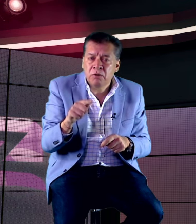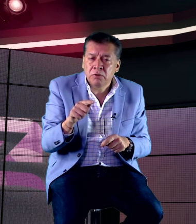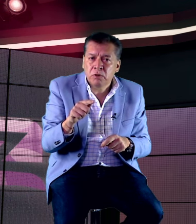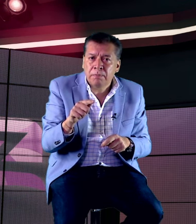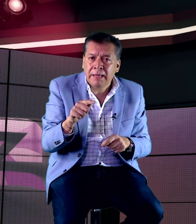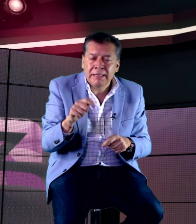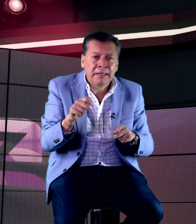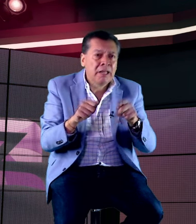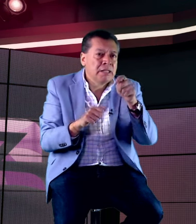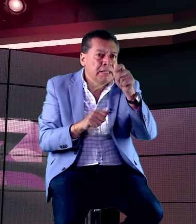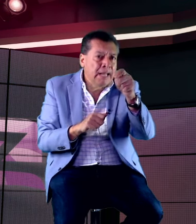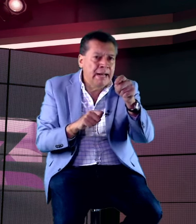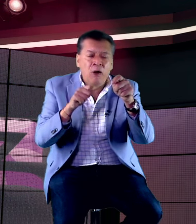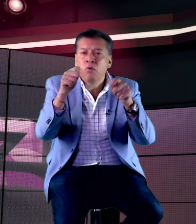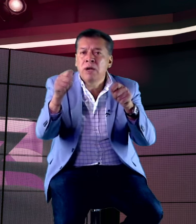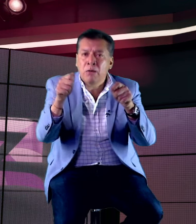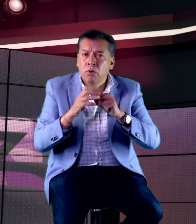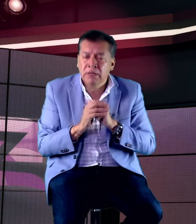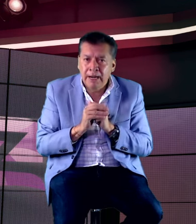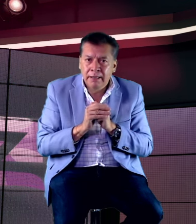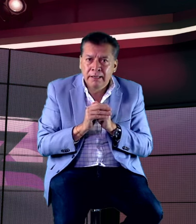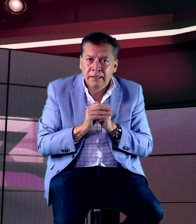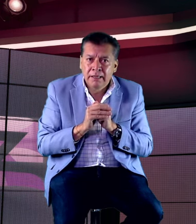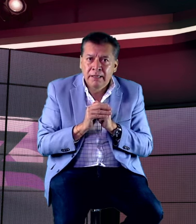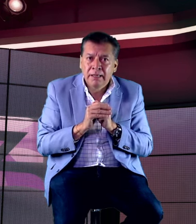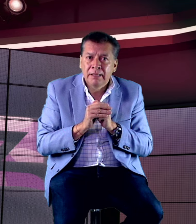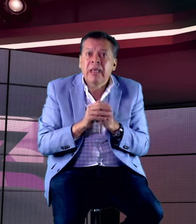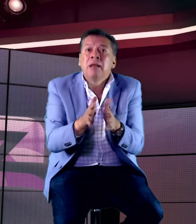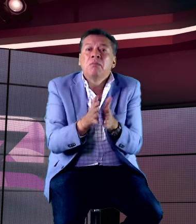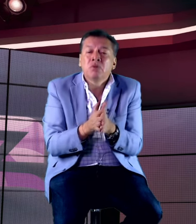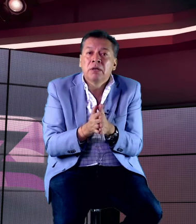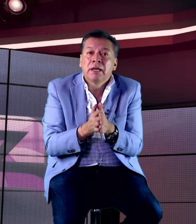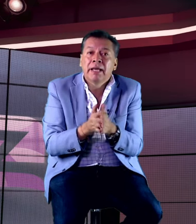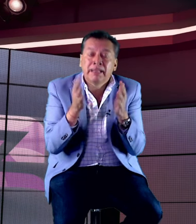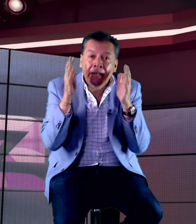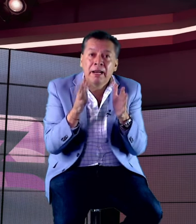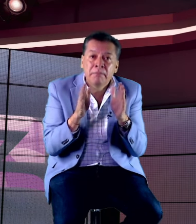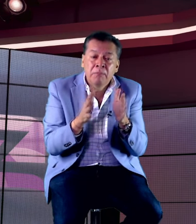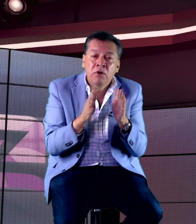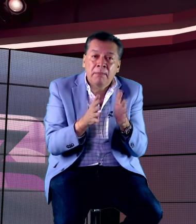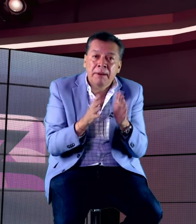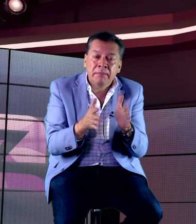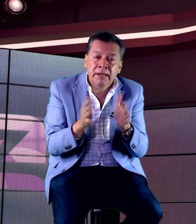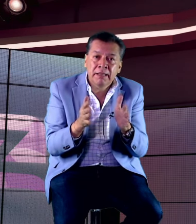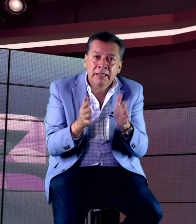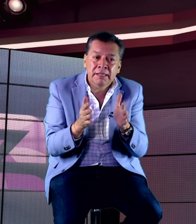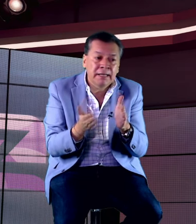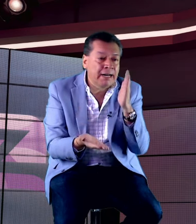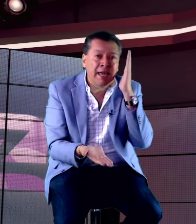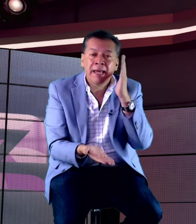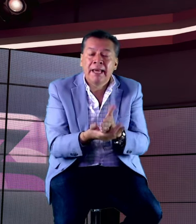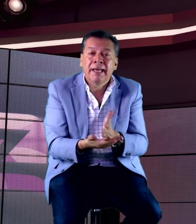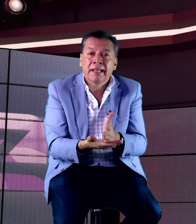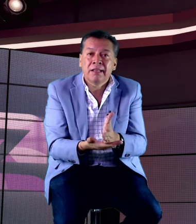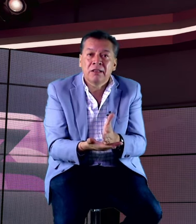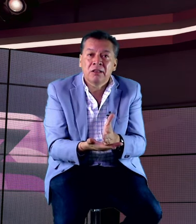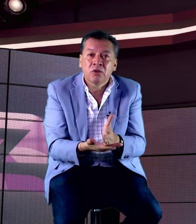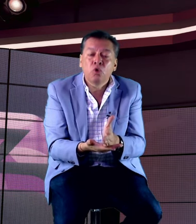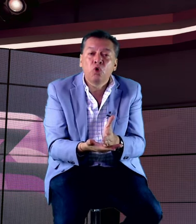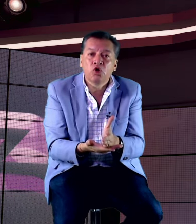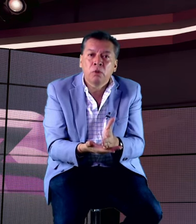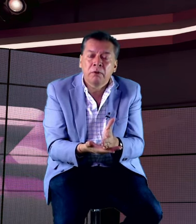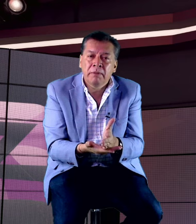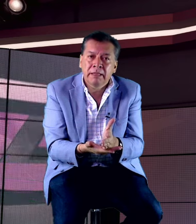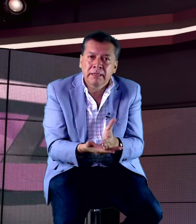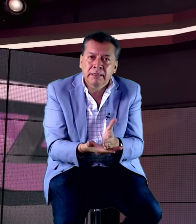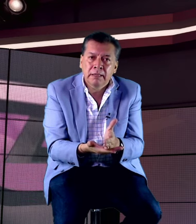suceder con nuestro país Si gana una u otra tenemos que tener memoria permanente y decirle